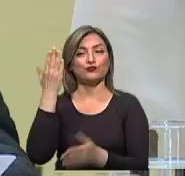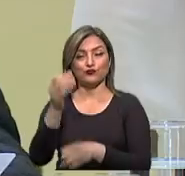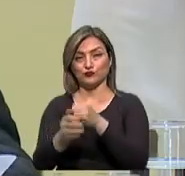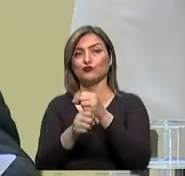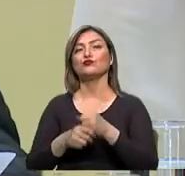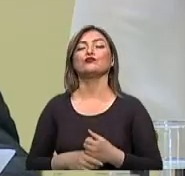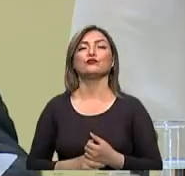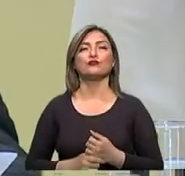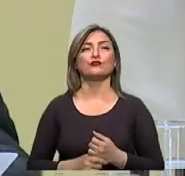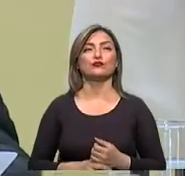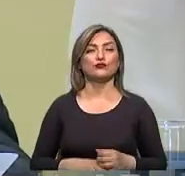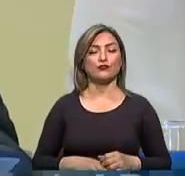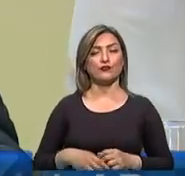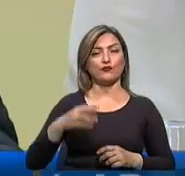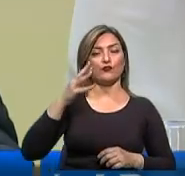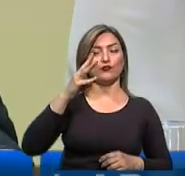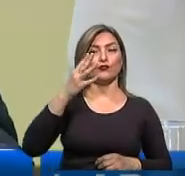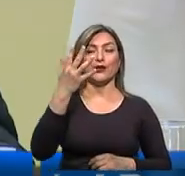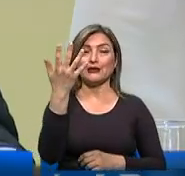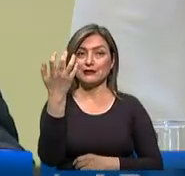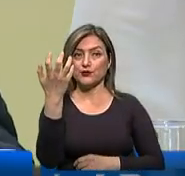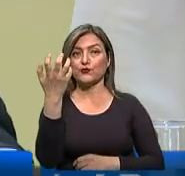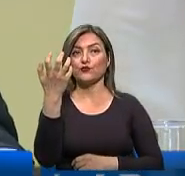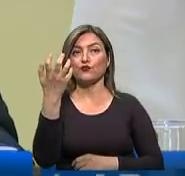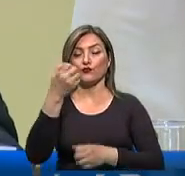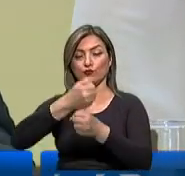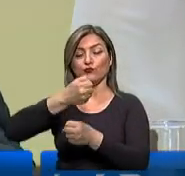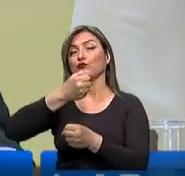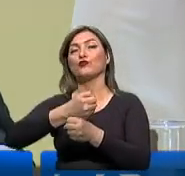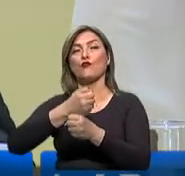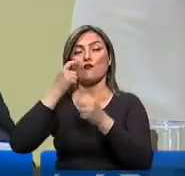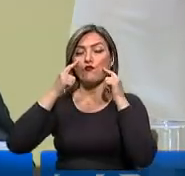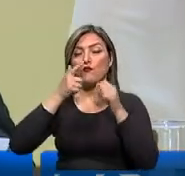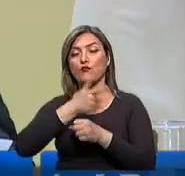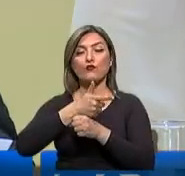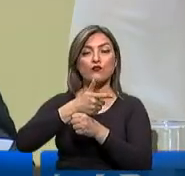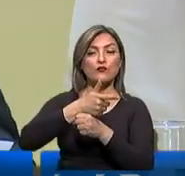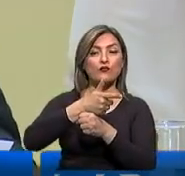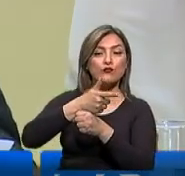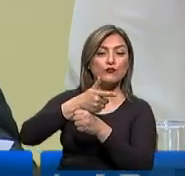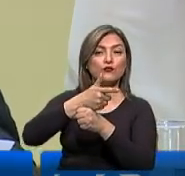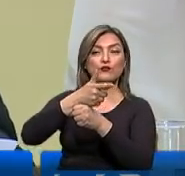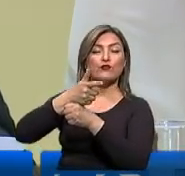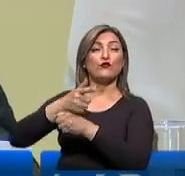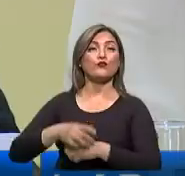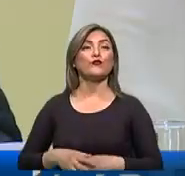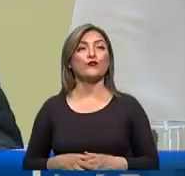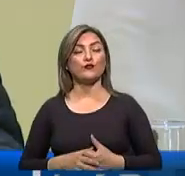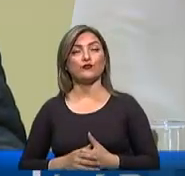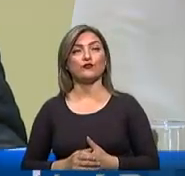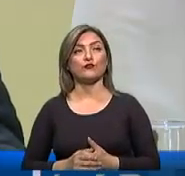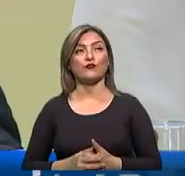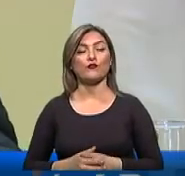pasado. Y hemos registrado 615 trabajos de videovigilancia, que son incidentes que se evitan que